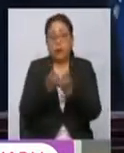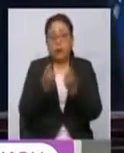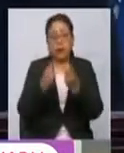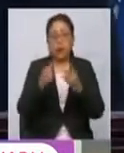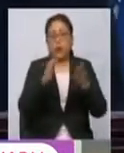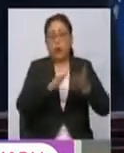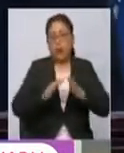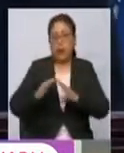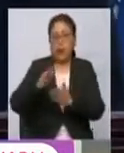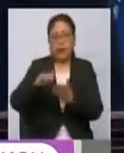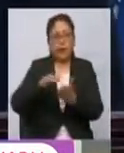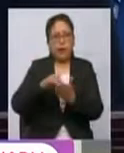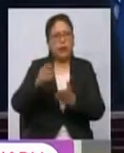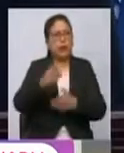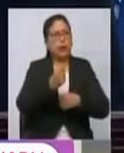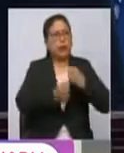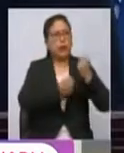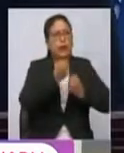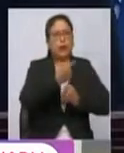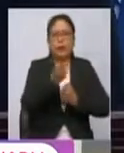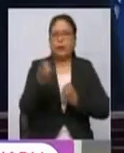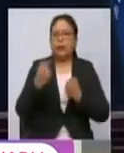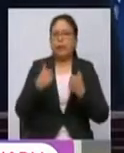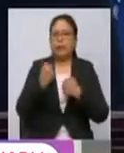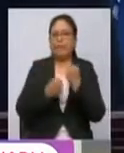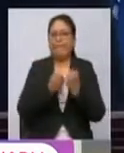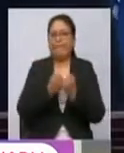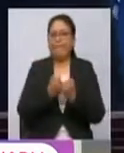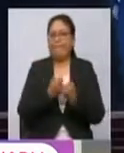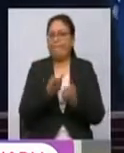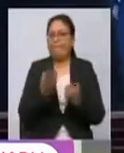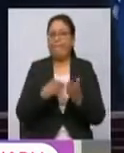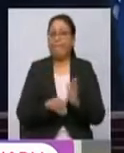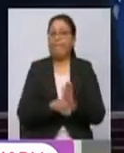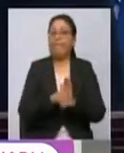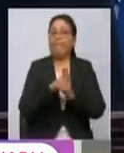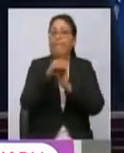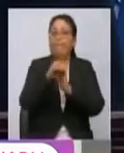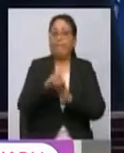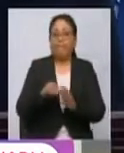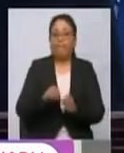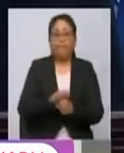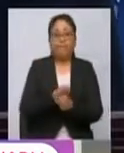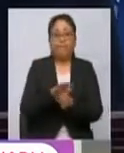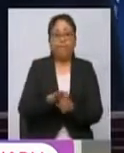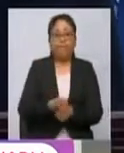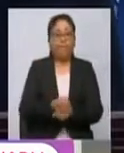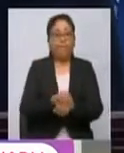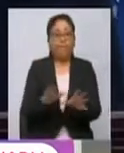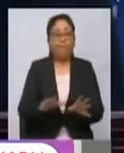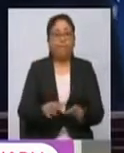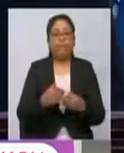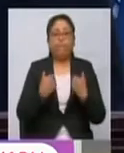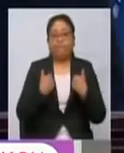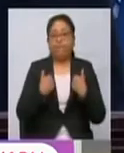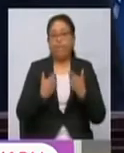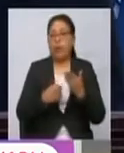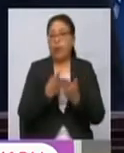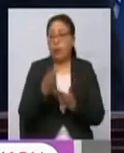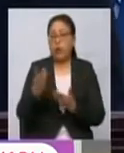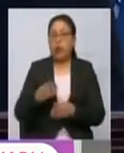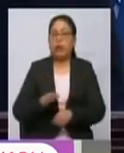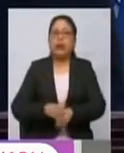ciudades, capitales que están sufriendo una elevación en los casos de coronavirus. Queremos pedirles a